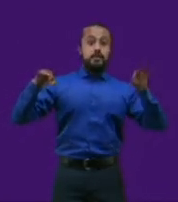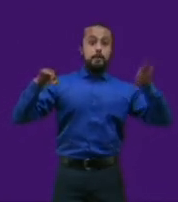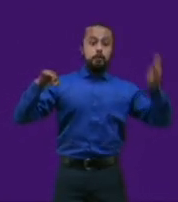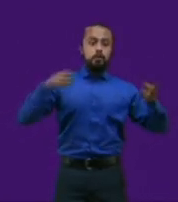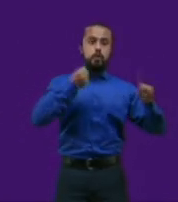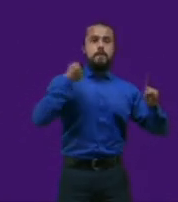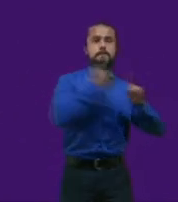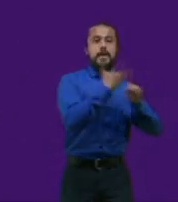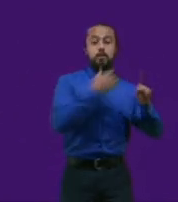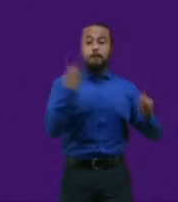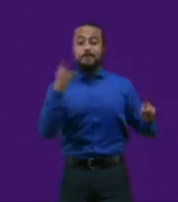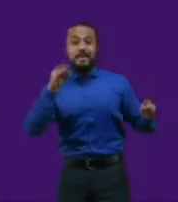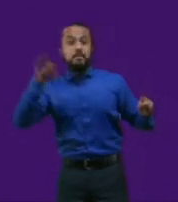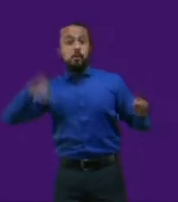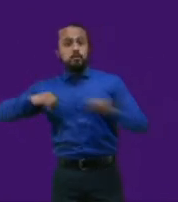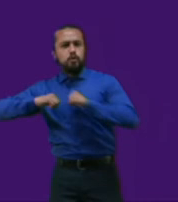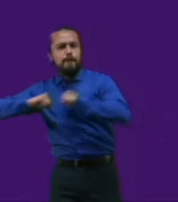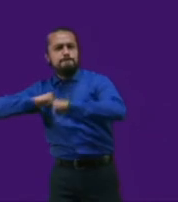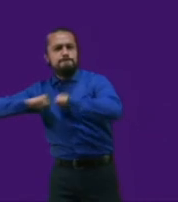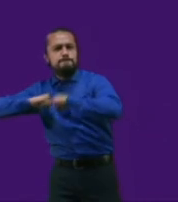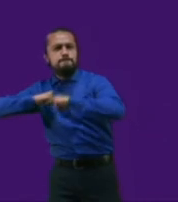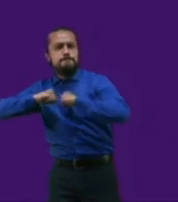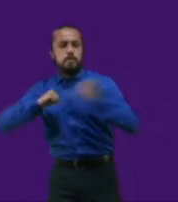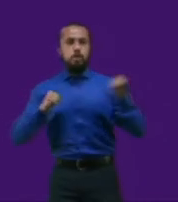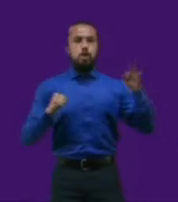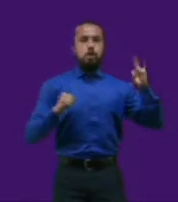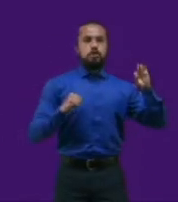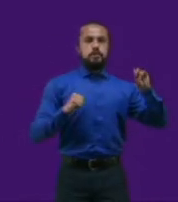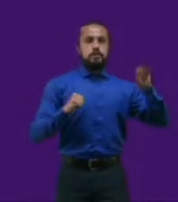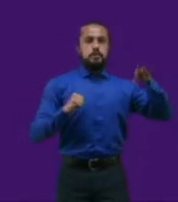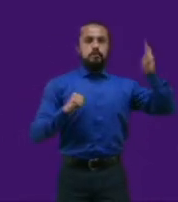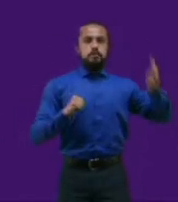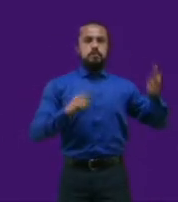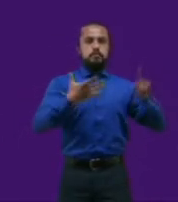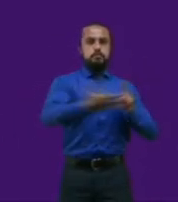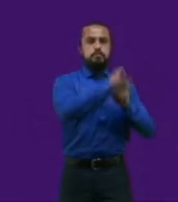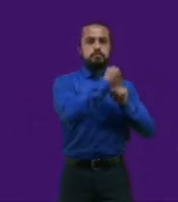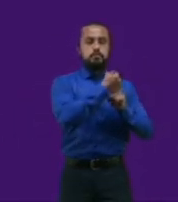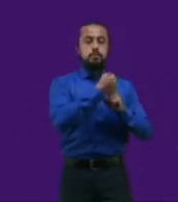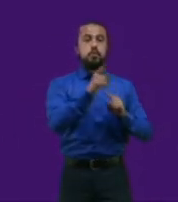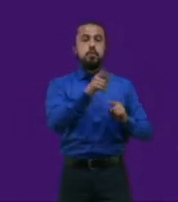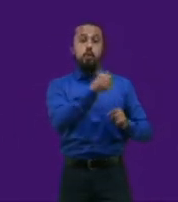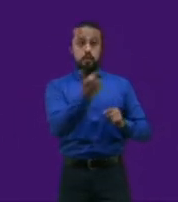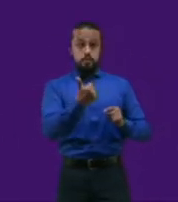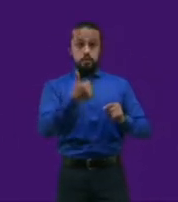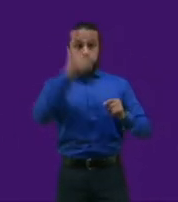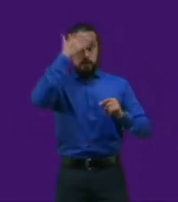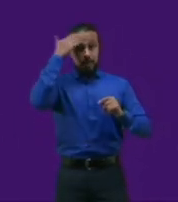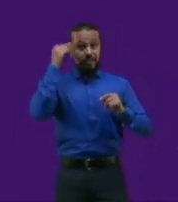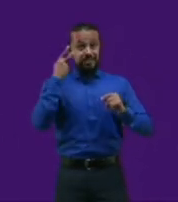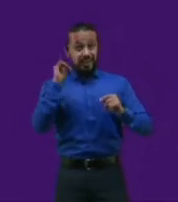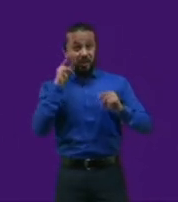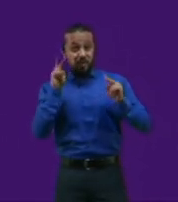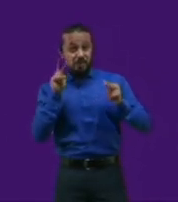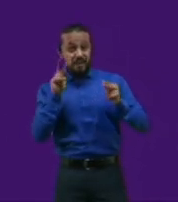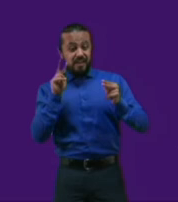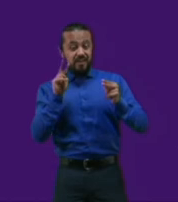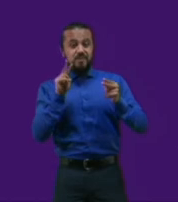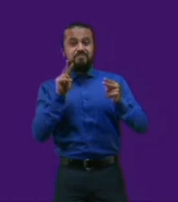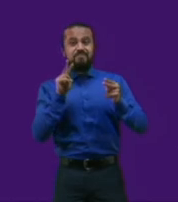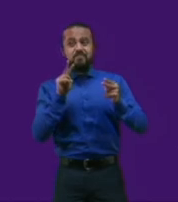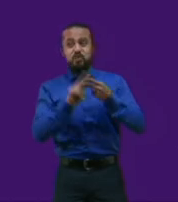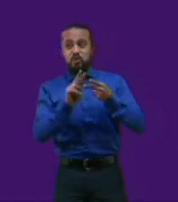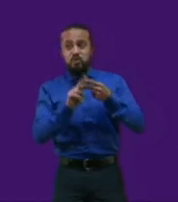Hay un recurso muy interesante que a mí me encanta, que es un fondo de inversión. Ahorita hay muchos fondos, es muy chévere porque empezaron a